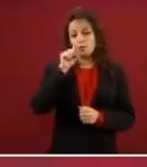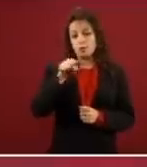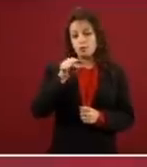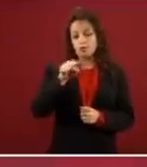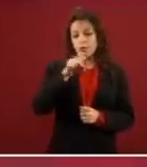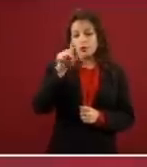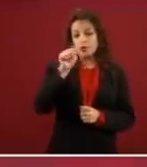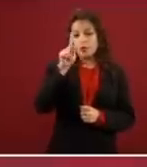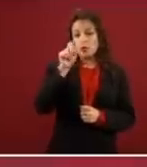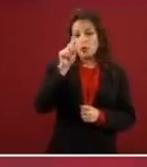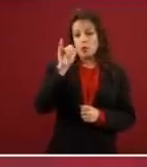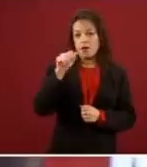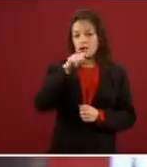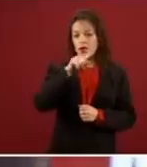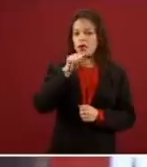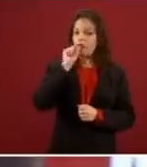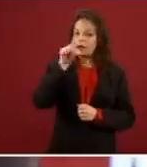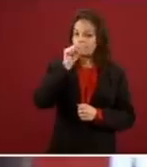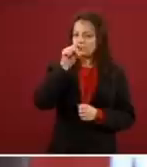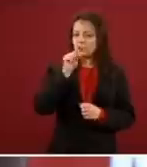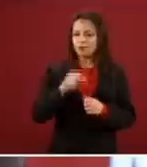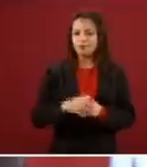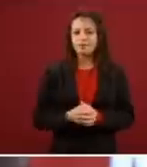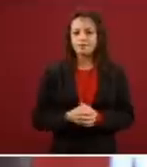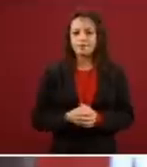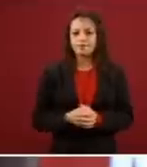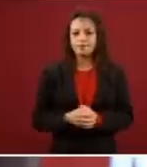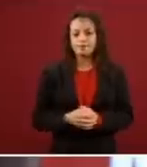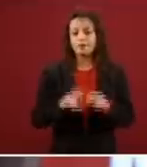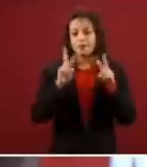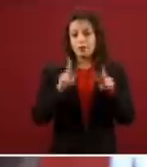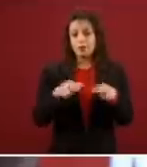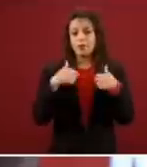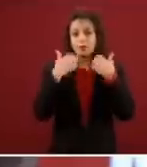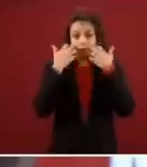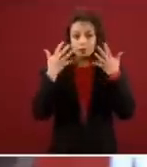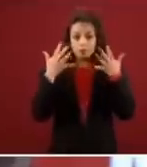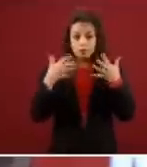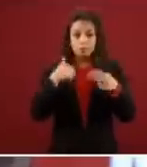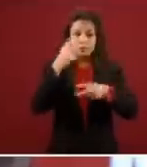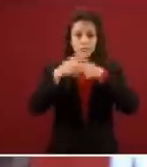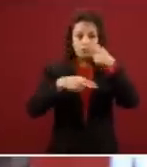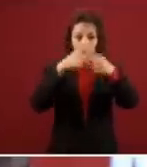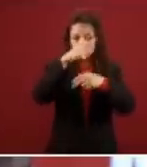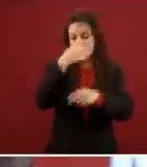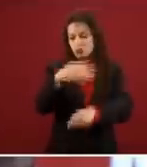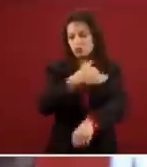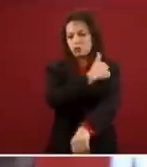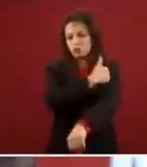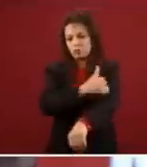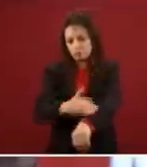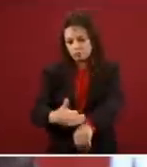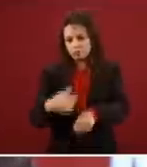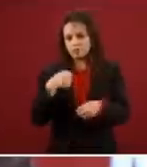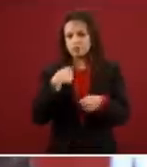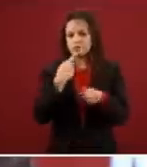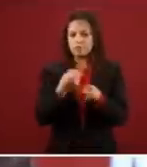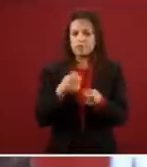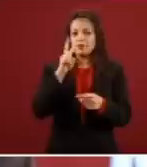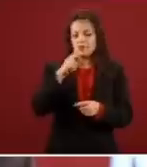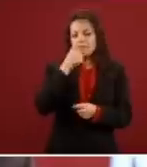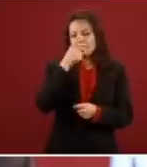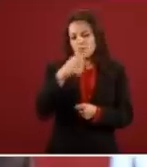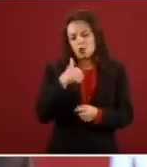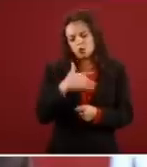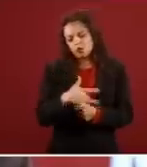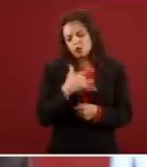Jalisco. Entonces, quisiera estar con los familiares, decirles que pues lamentamos mucho todo